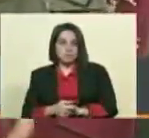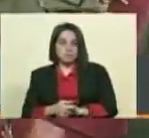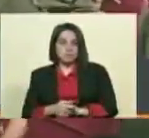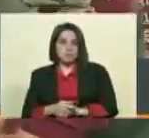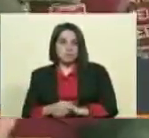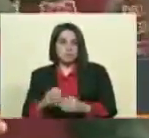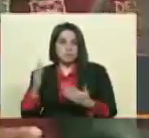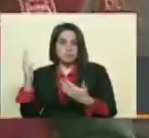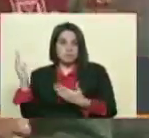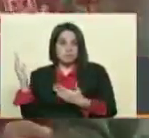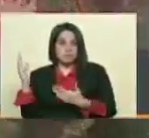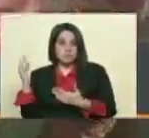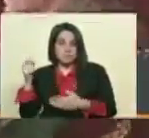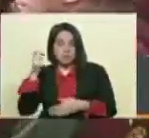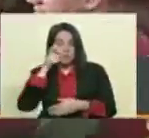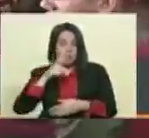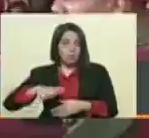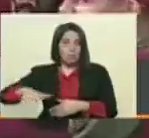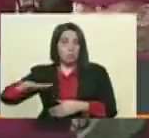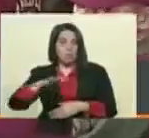¡Guardia del Pueblo!